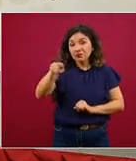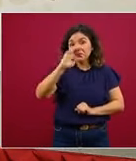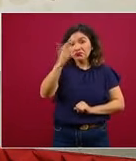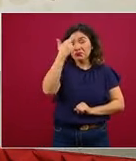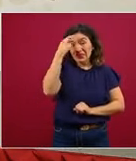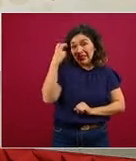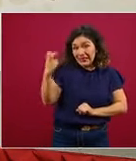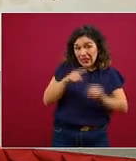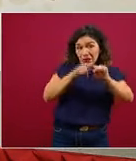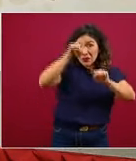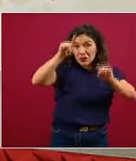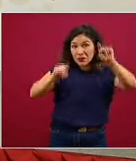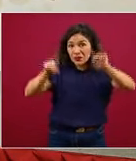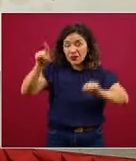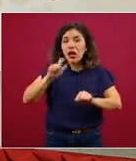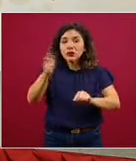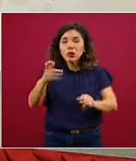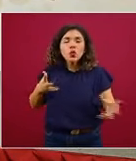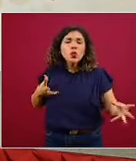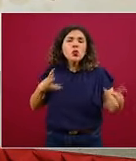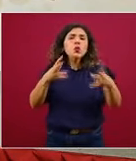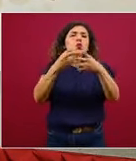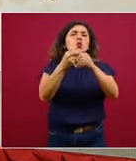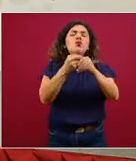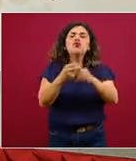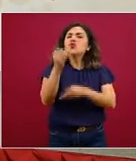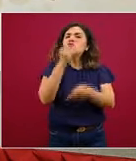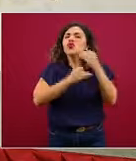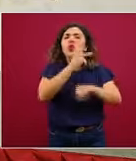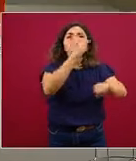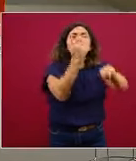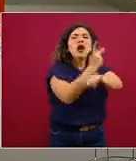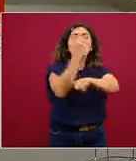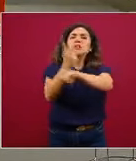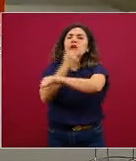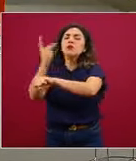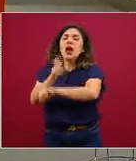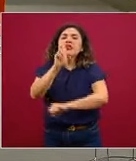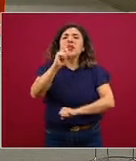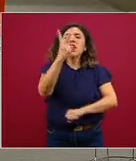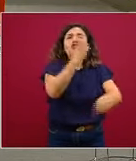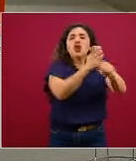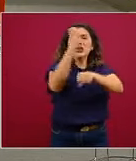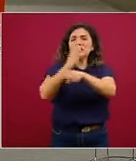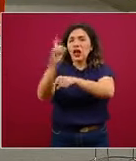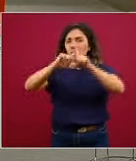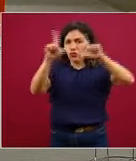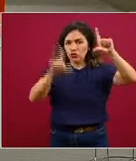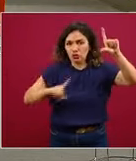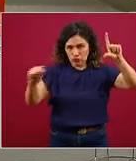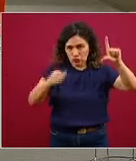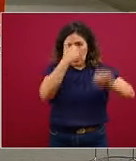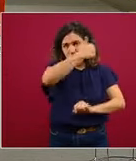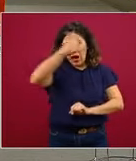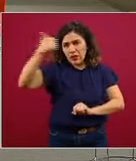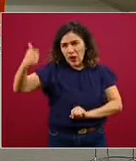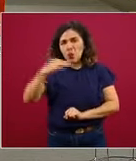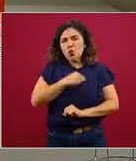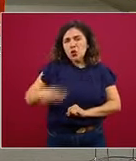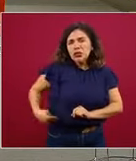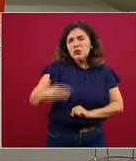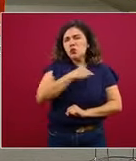es precisamente la suma de todo lo que está sucediendo en las 32 entidades federativas y en cada uno de sus